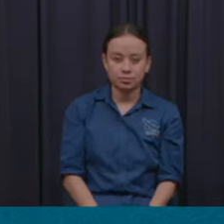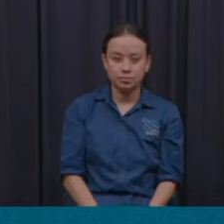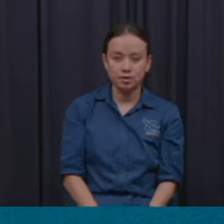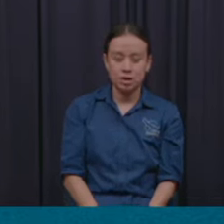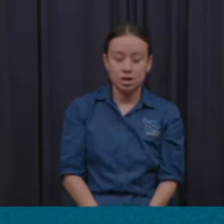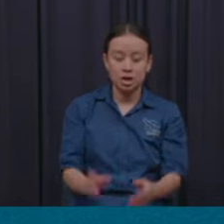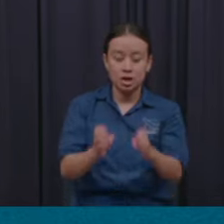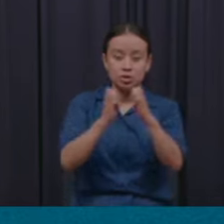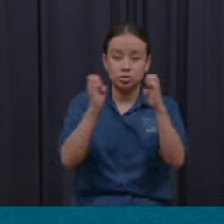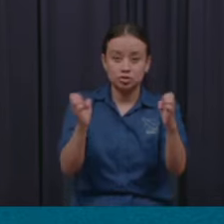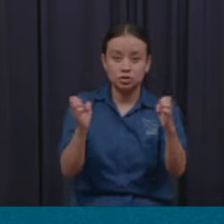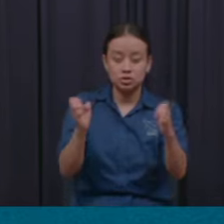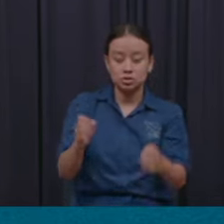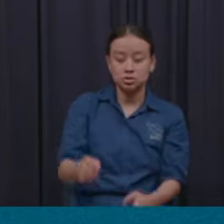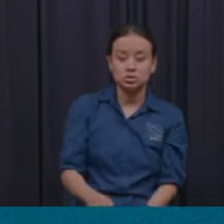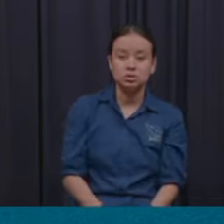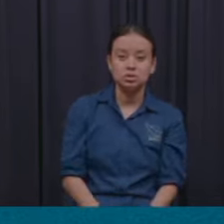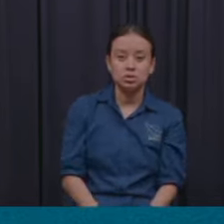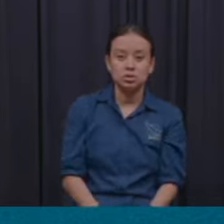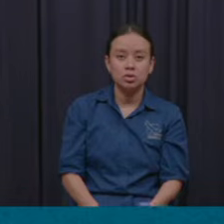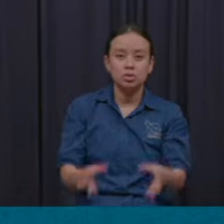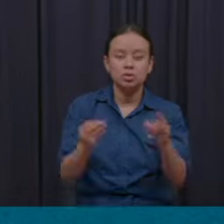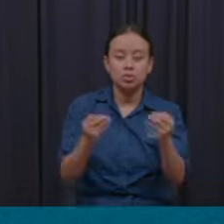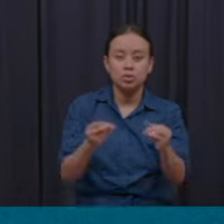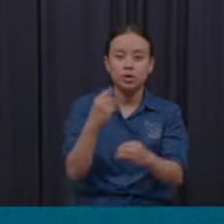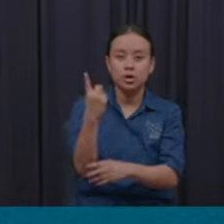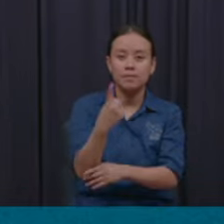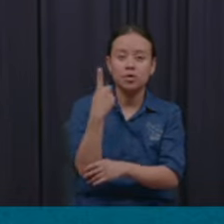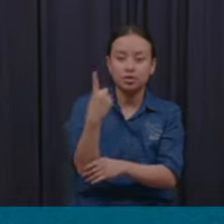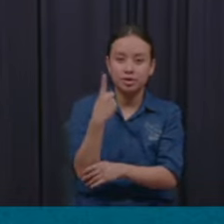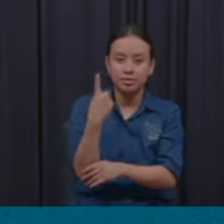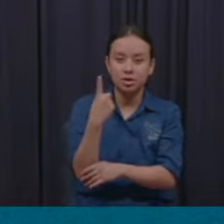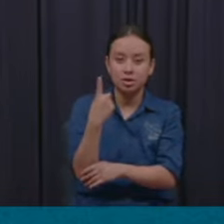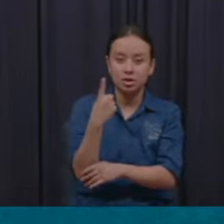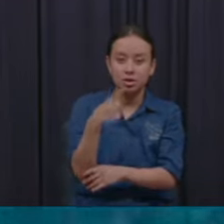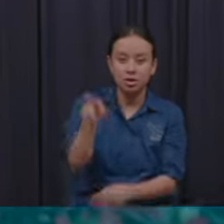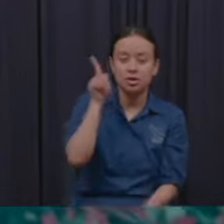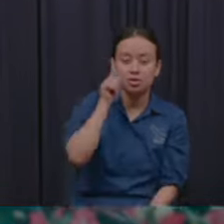y cargas allí el yin yang. Por eso es que hay días que estás claro, hay días que estás oscuro,